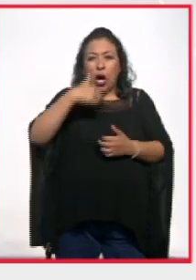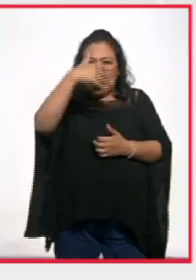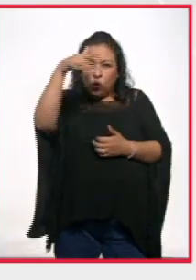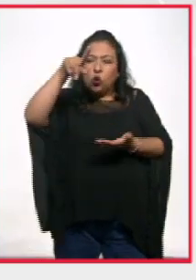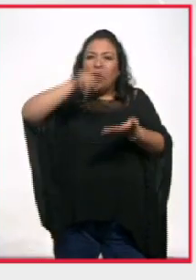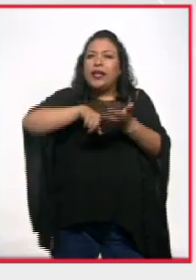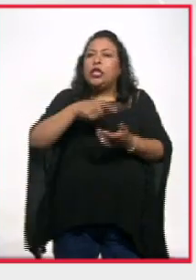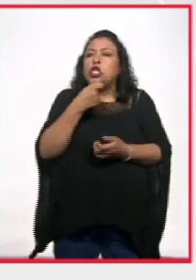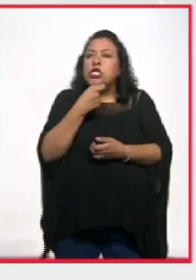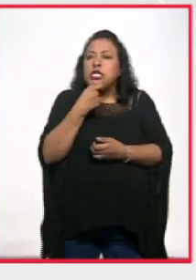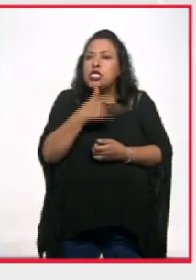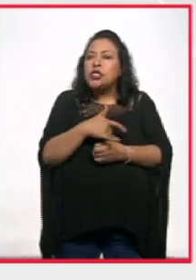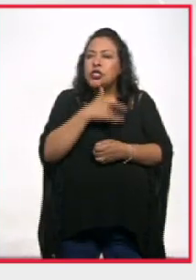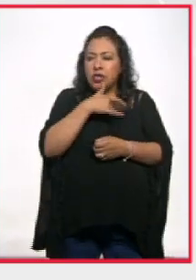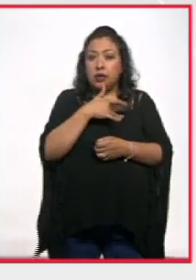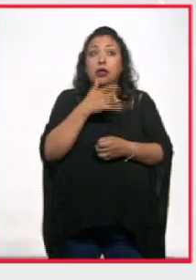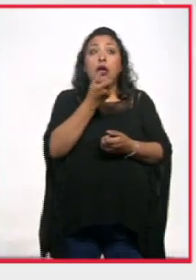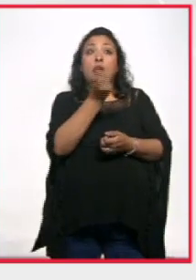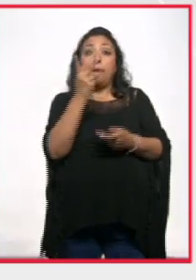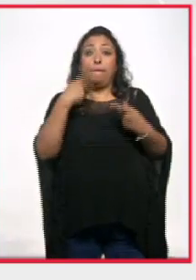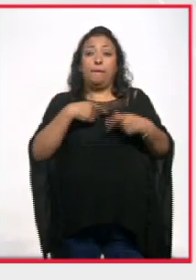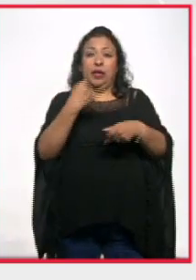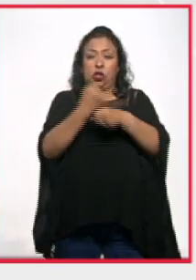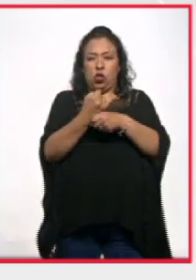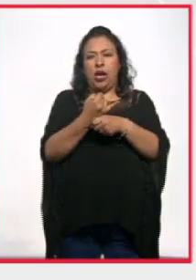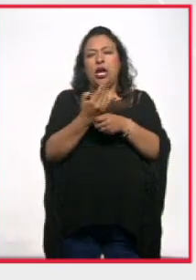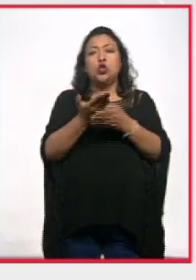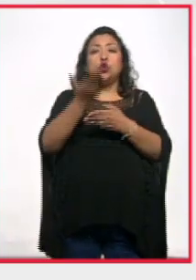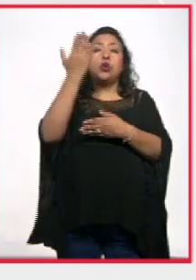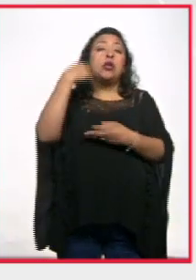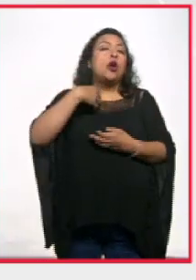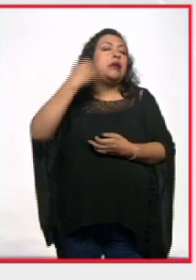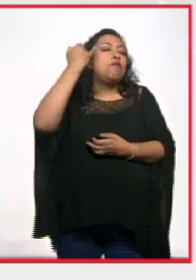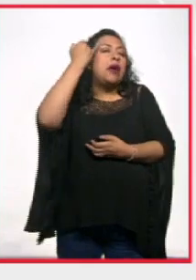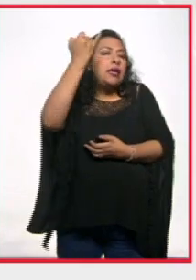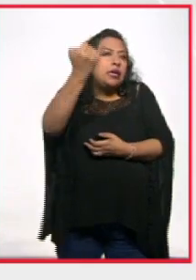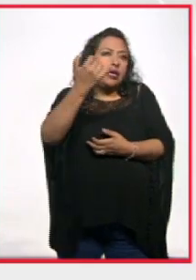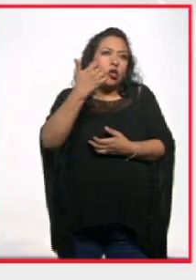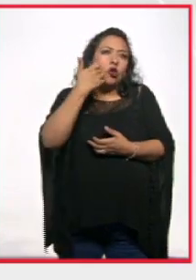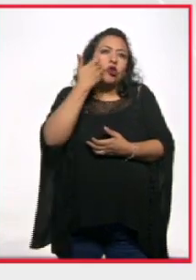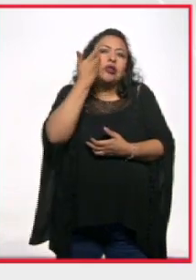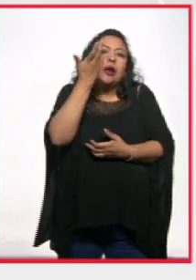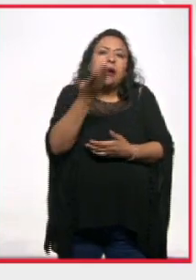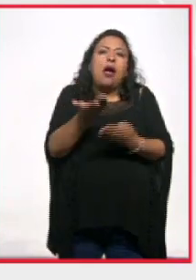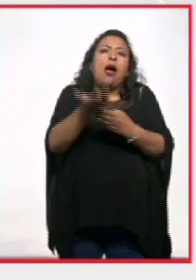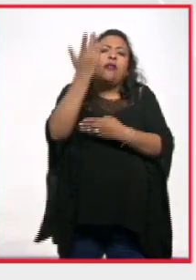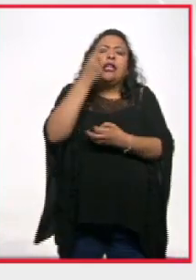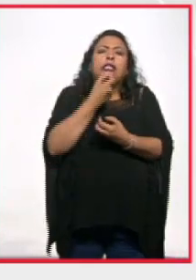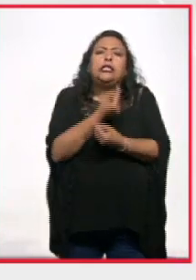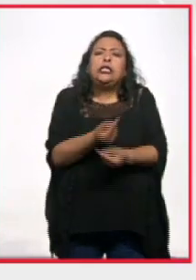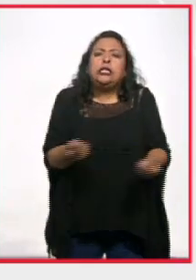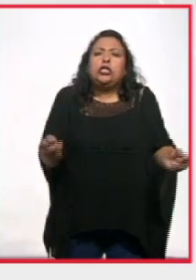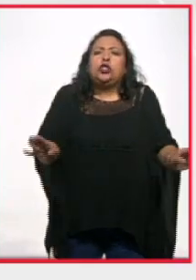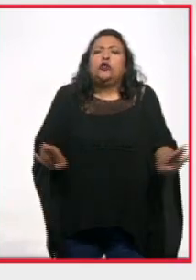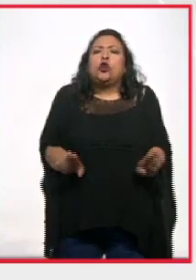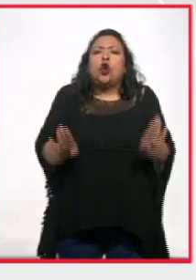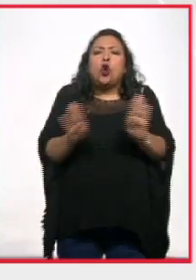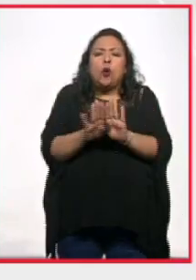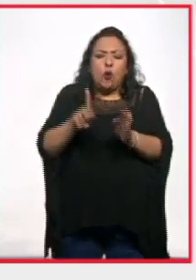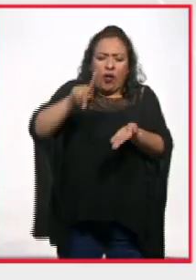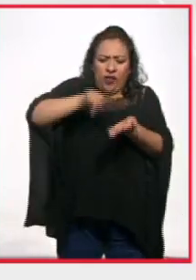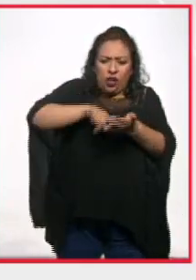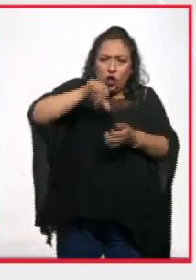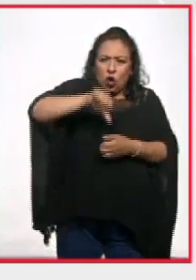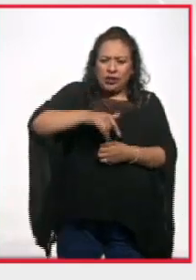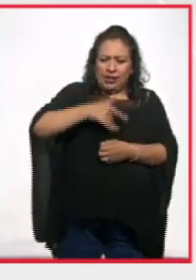Entonces, hay personajes históricos que me puedo imaginar o quiero saber cómo es que fue su infancia, cómo es que el niño interior